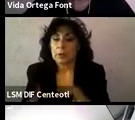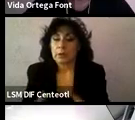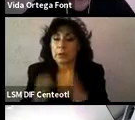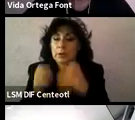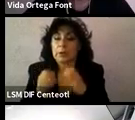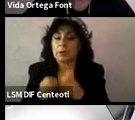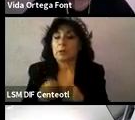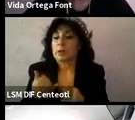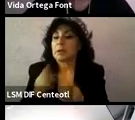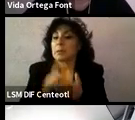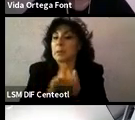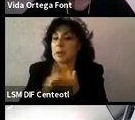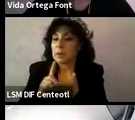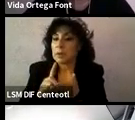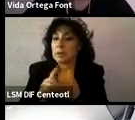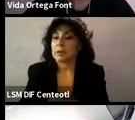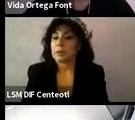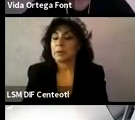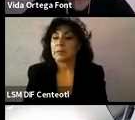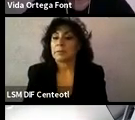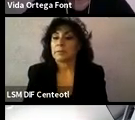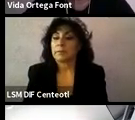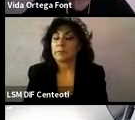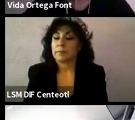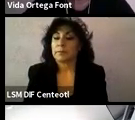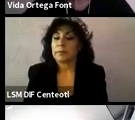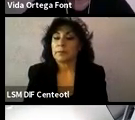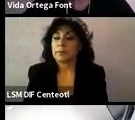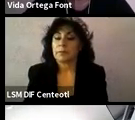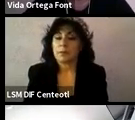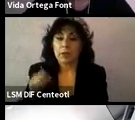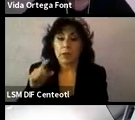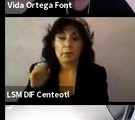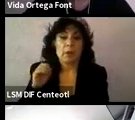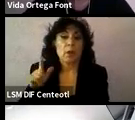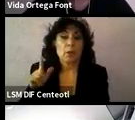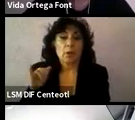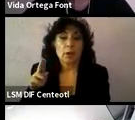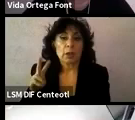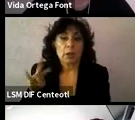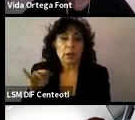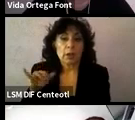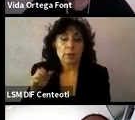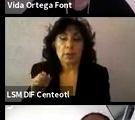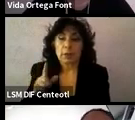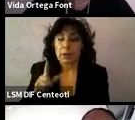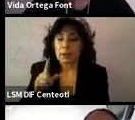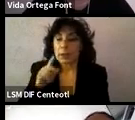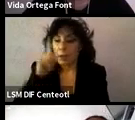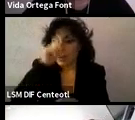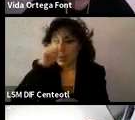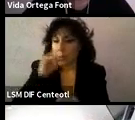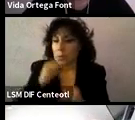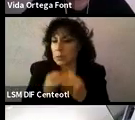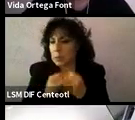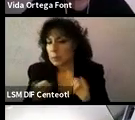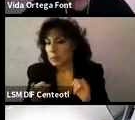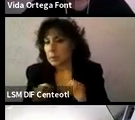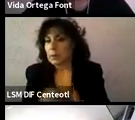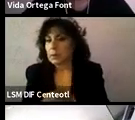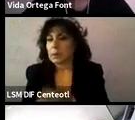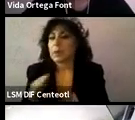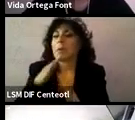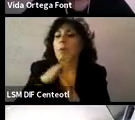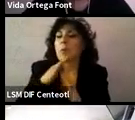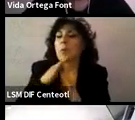Derecho. Así como también Olivia Rubio, quien es consultora e independiente, y nuestra mesa será